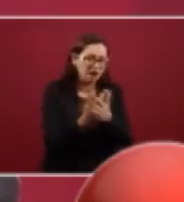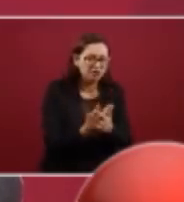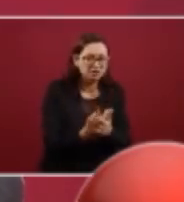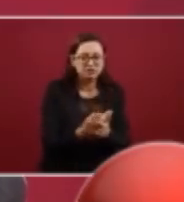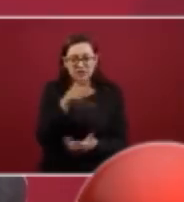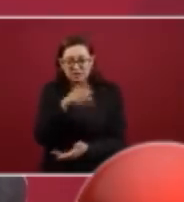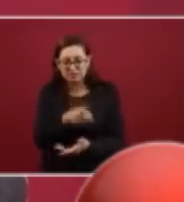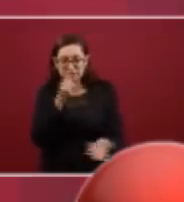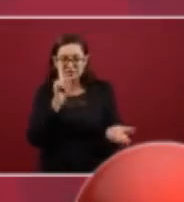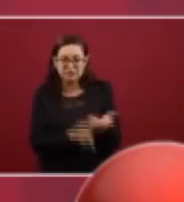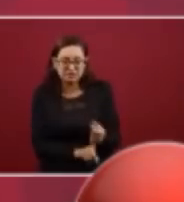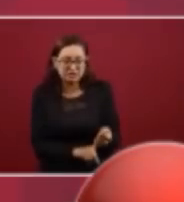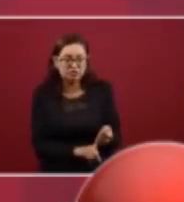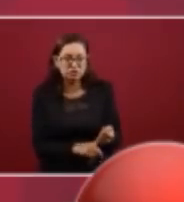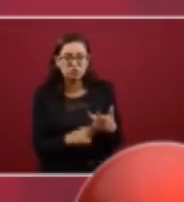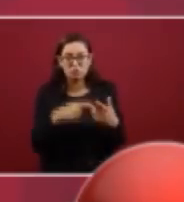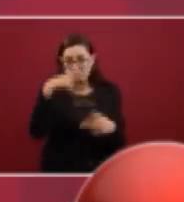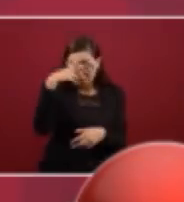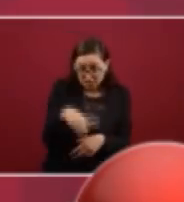son repatriados de inmediato.